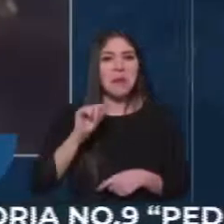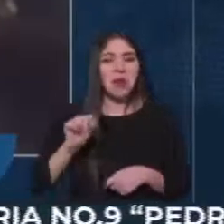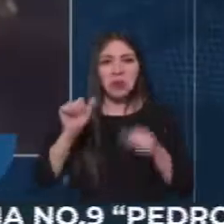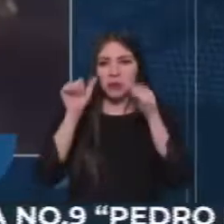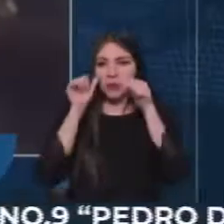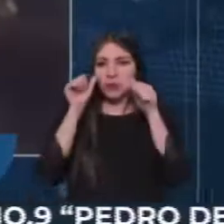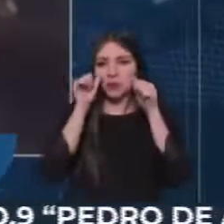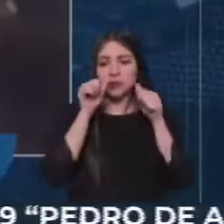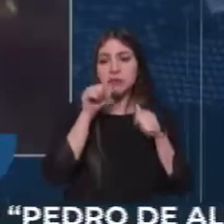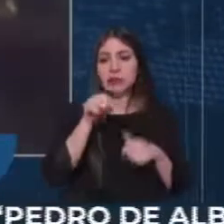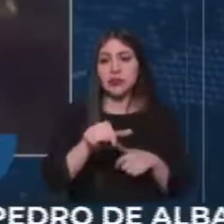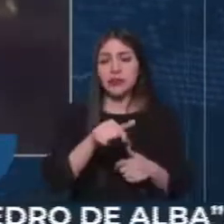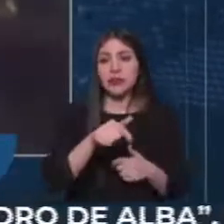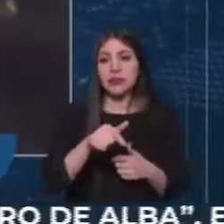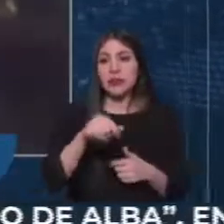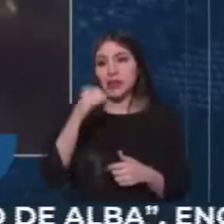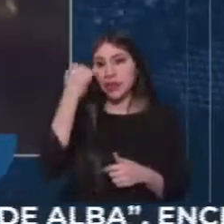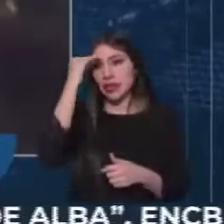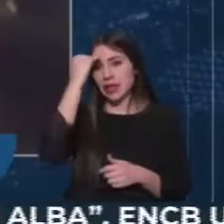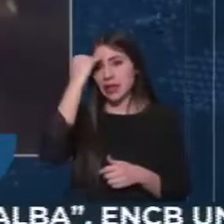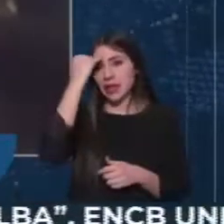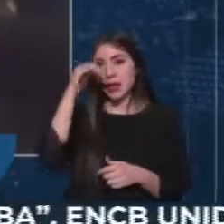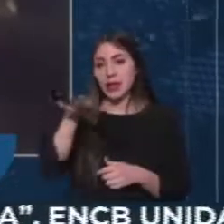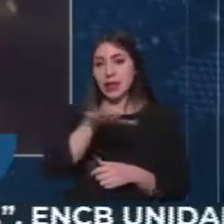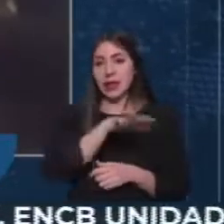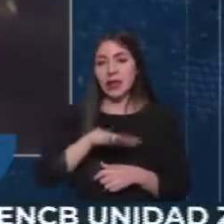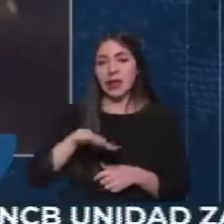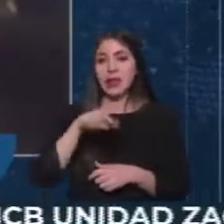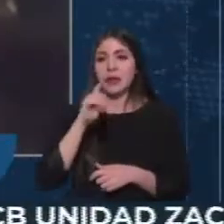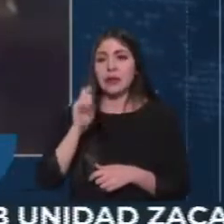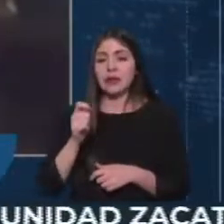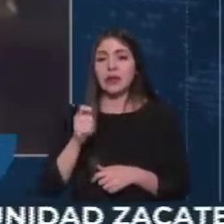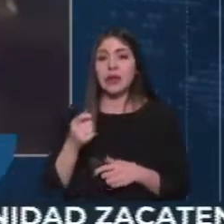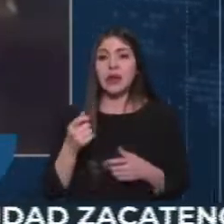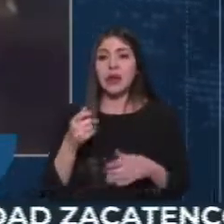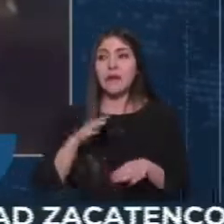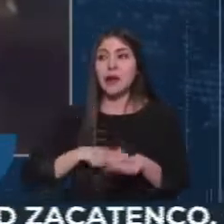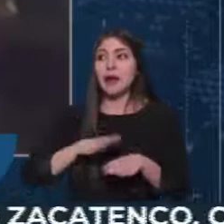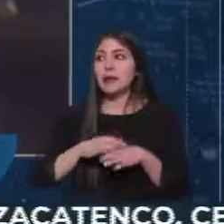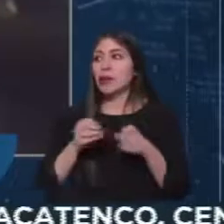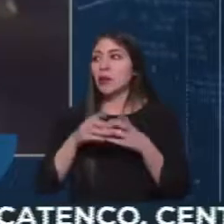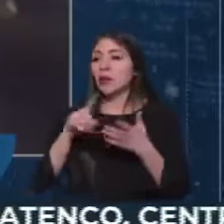términos de crecimientos exponenciales, no se incrementaron las capacidades hospitalarias. La